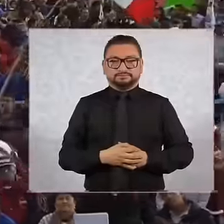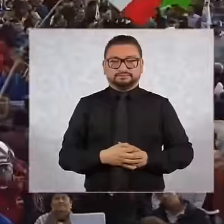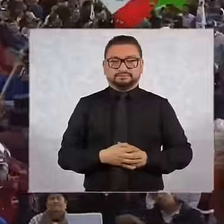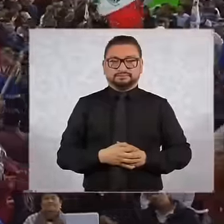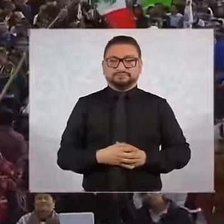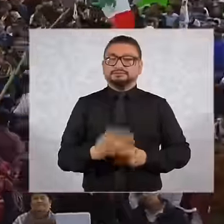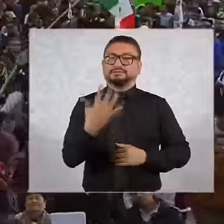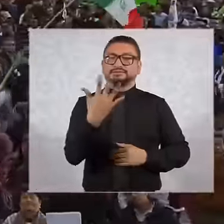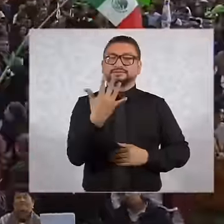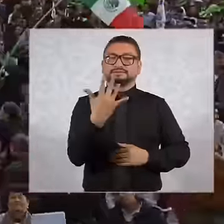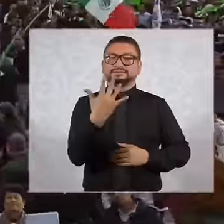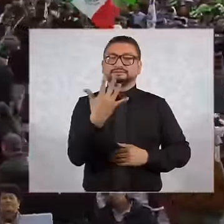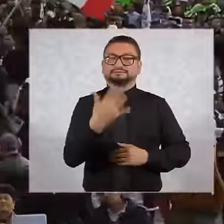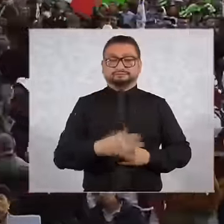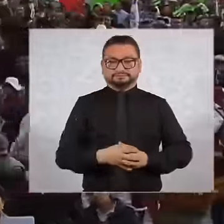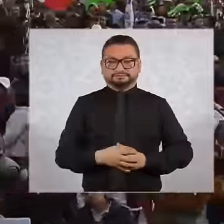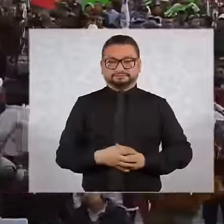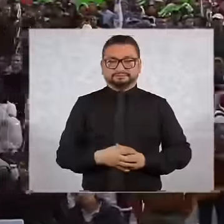50.